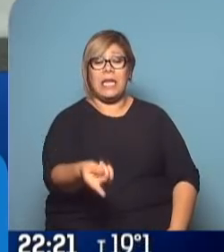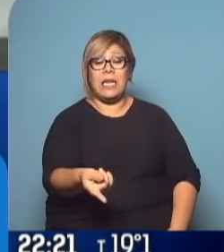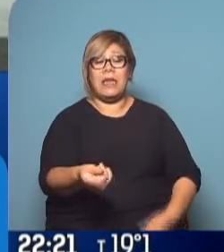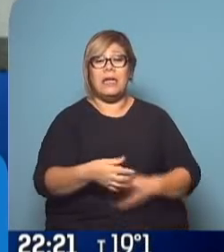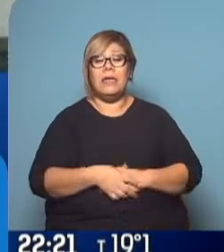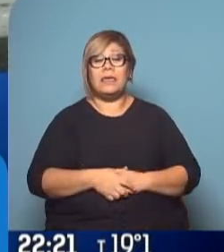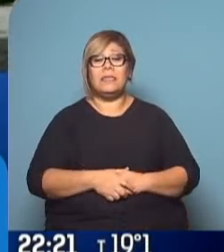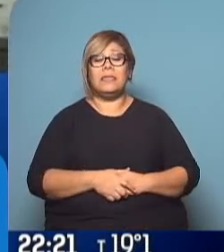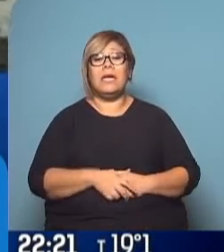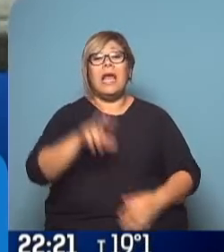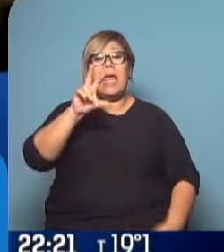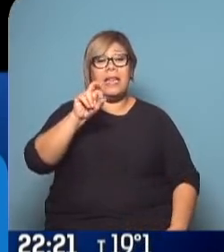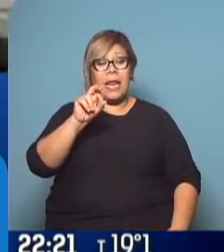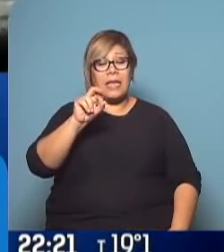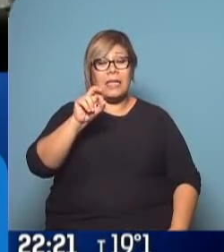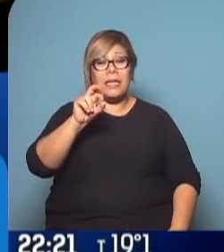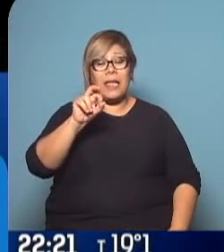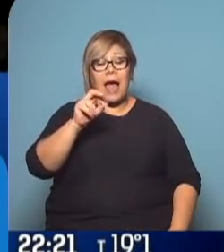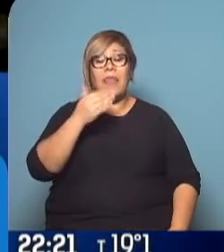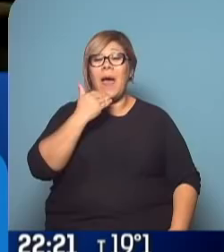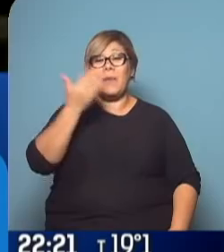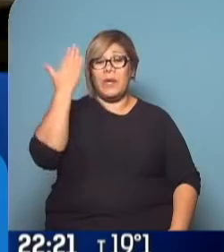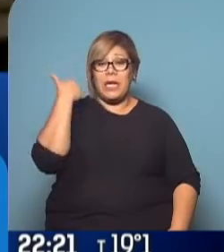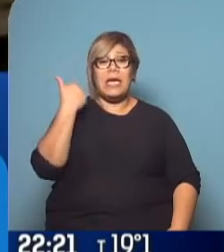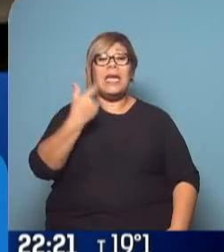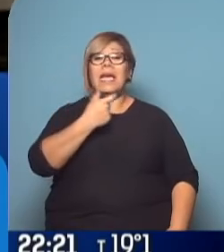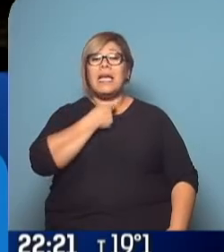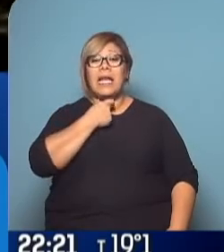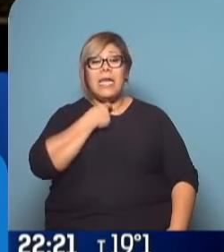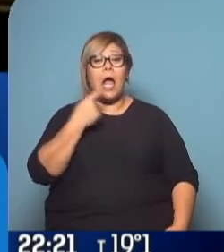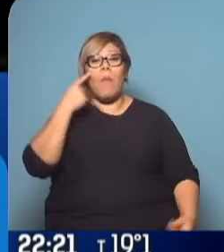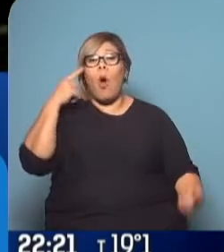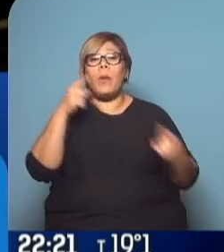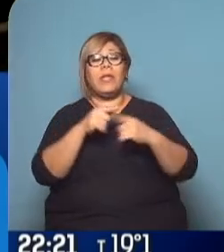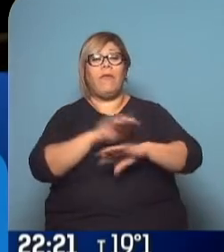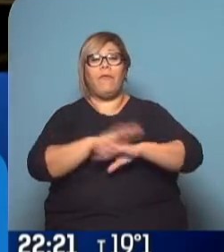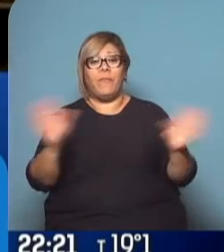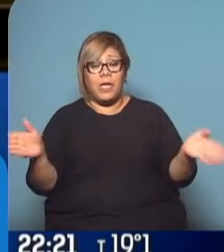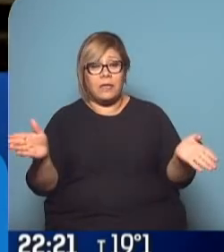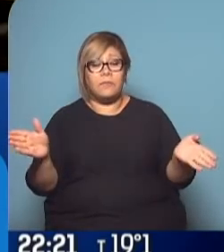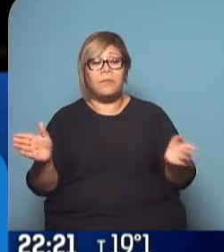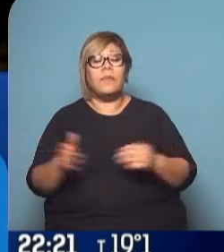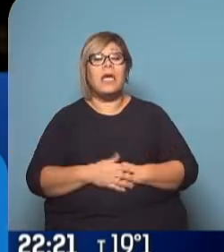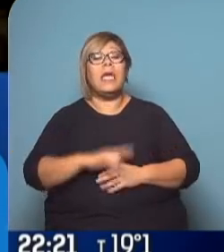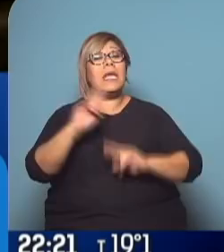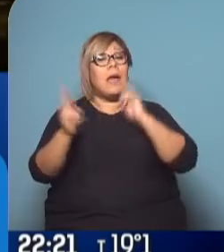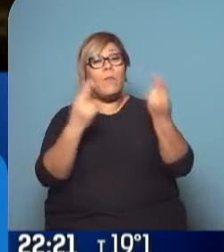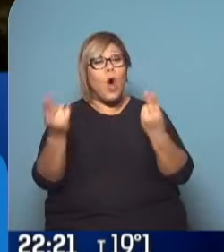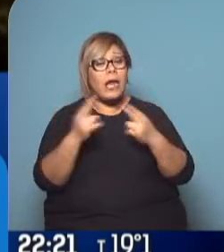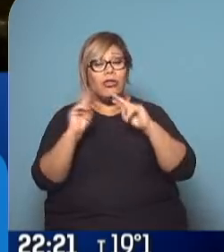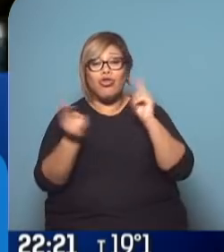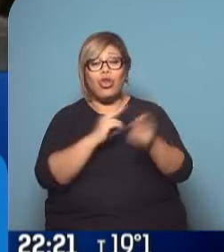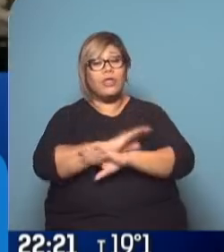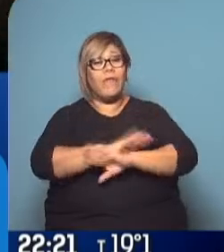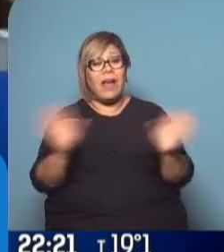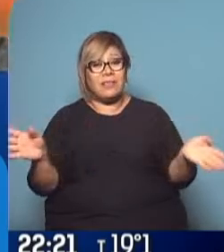Lima y que toda la comunidad interamericana trabaje conjuntamente para evitar que haya más muertos. Creo que ese es el objetivo principal que tenemos que tener ahora.